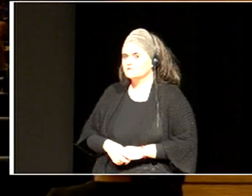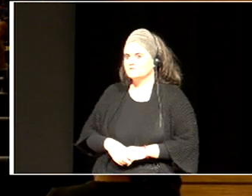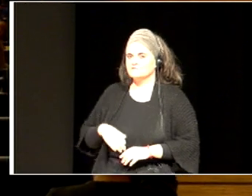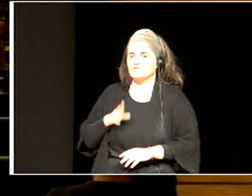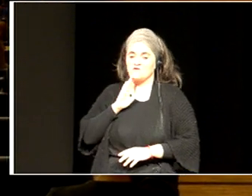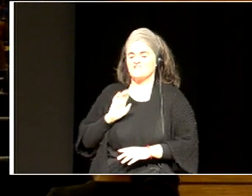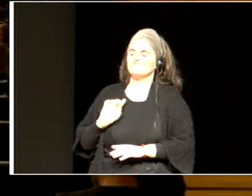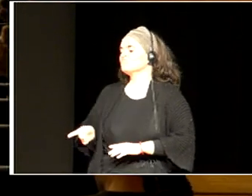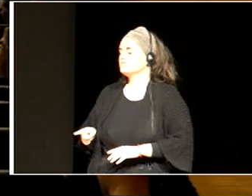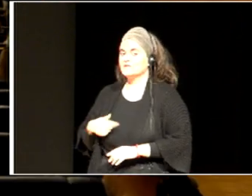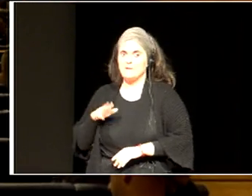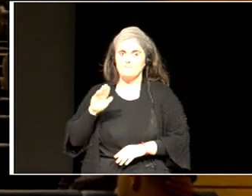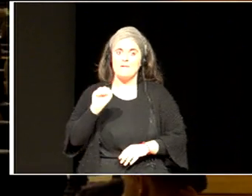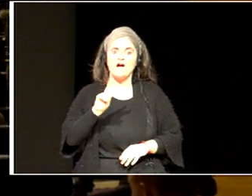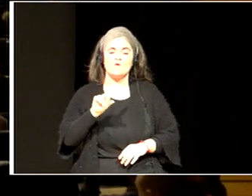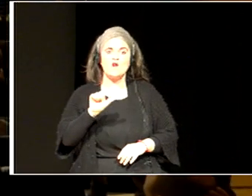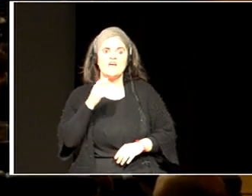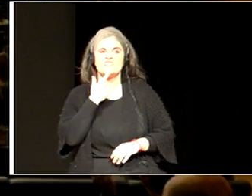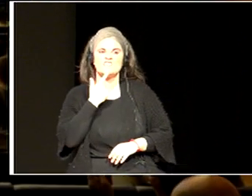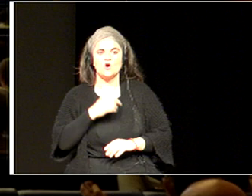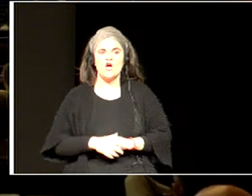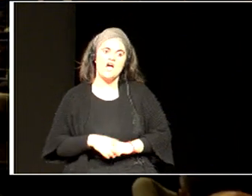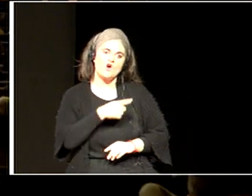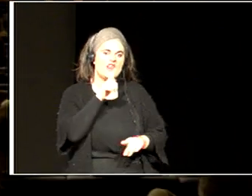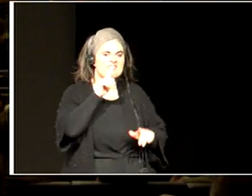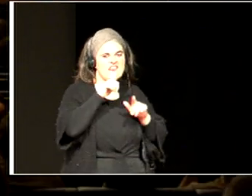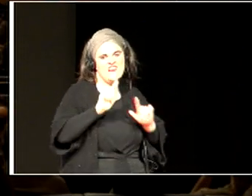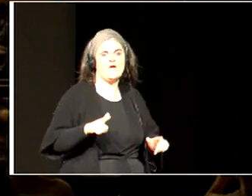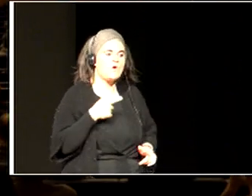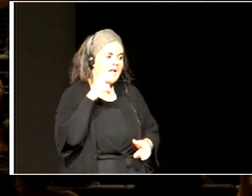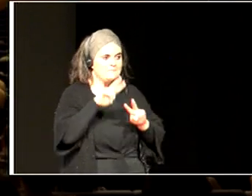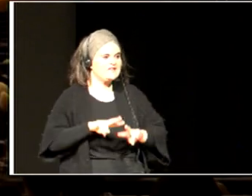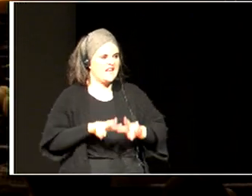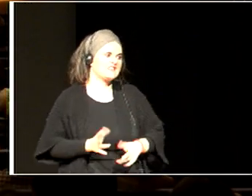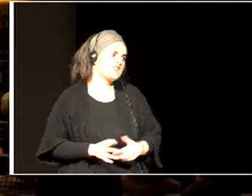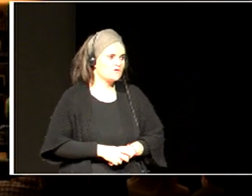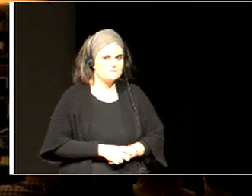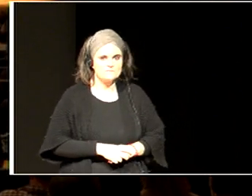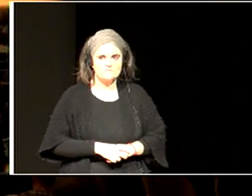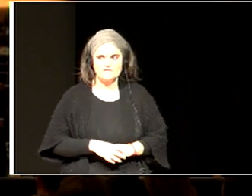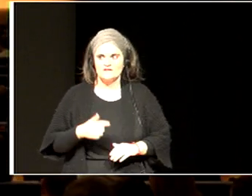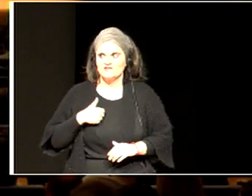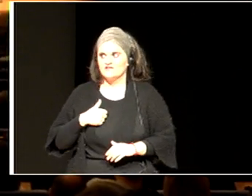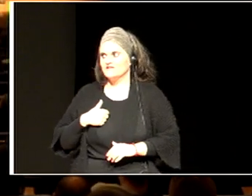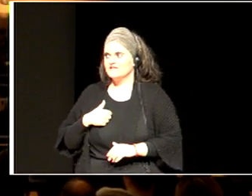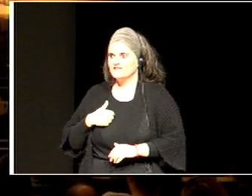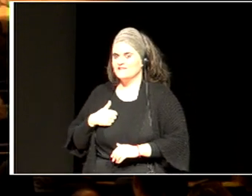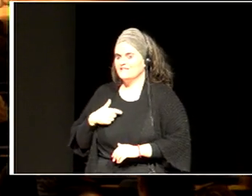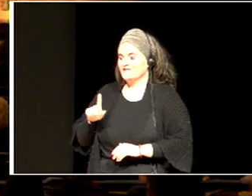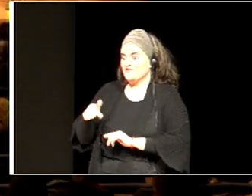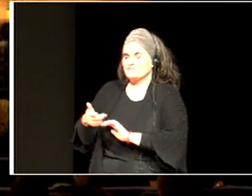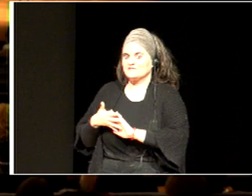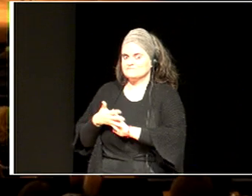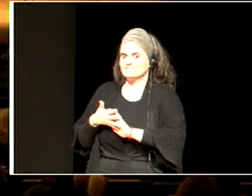hijo paula lo hemos visto con la de lengua y luego ya hablé con paula yo paula